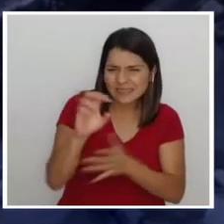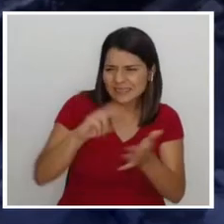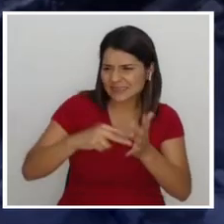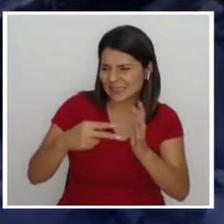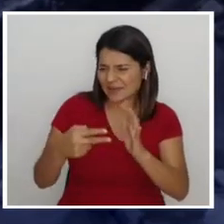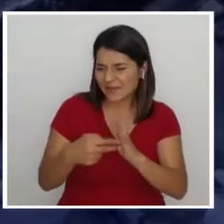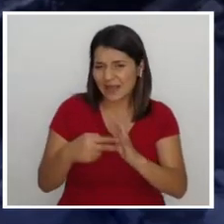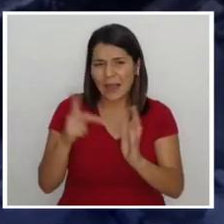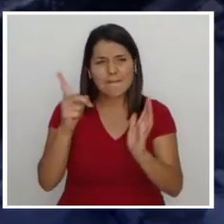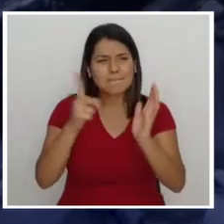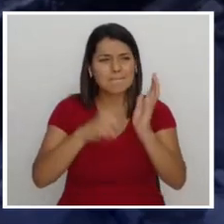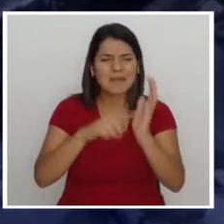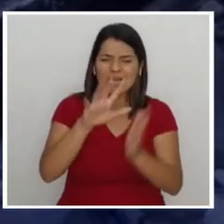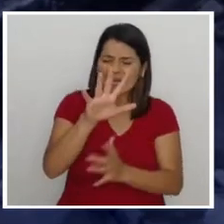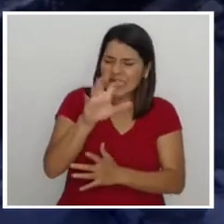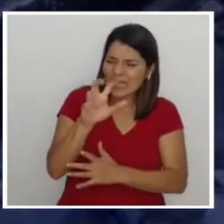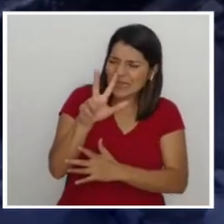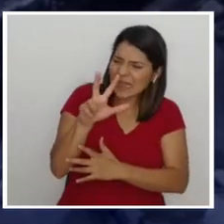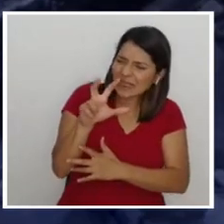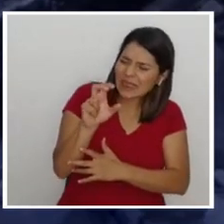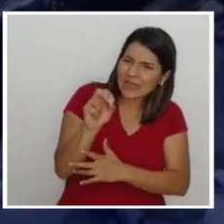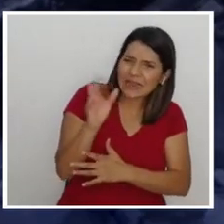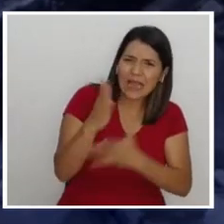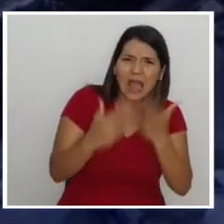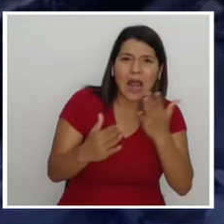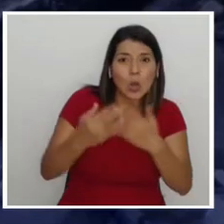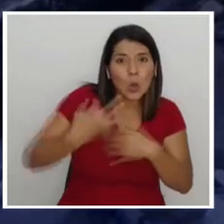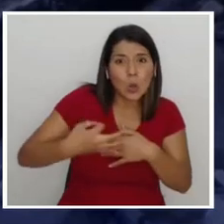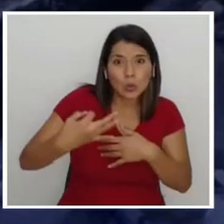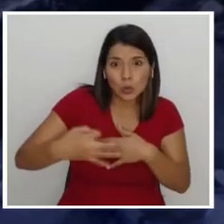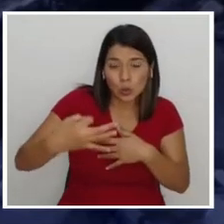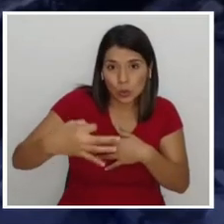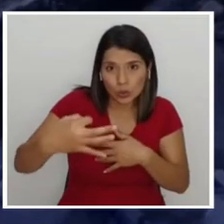algo de emergencias diarias a las cuales